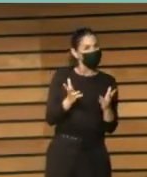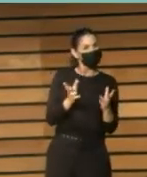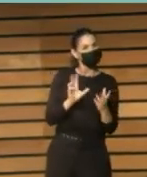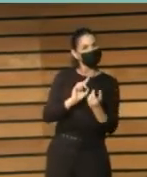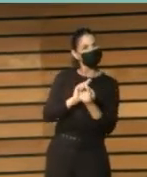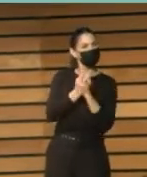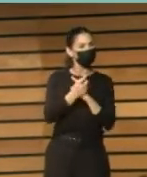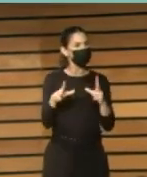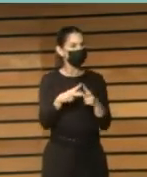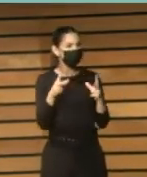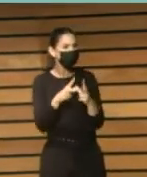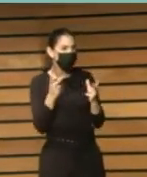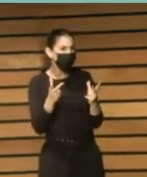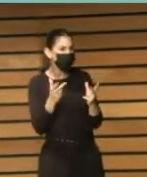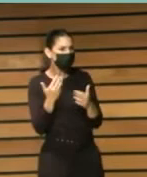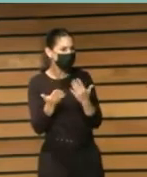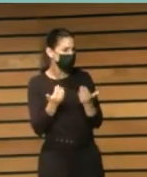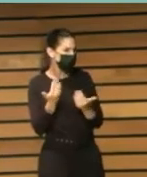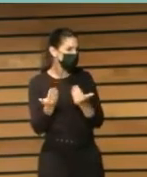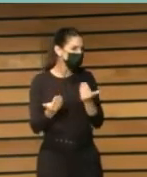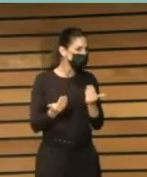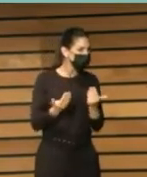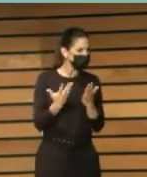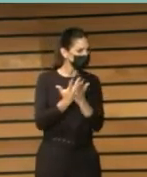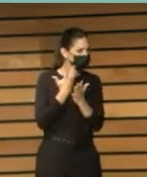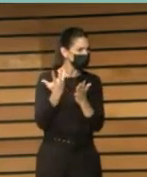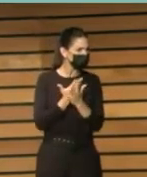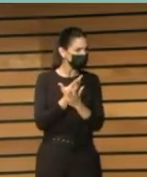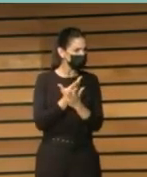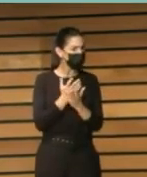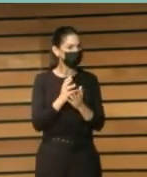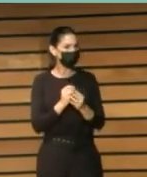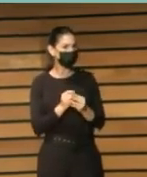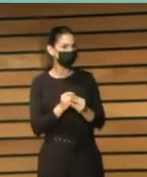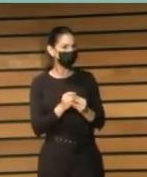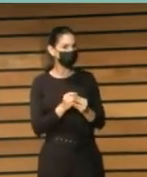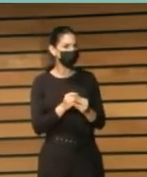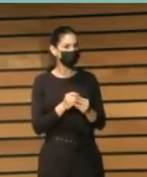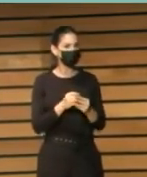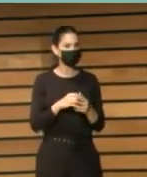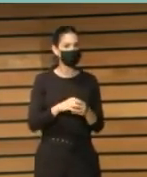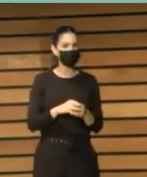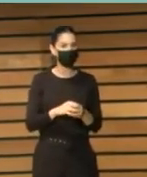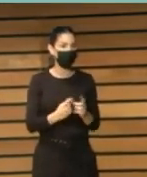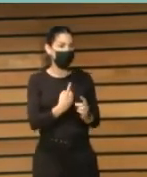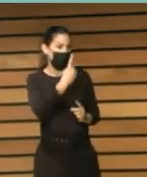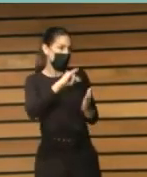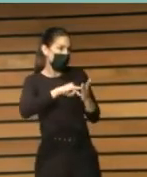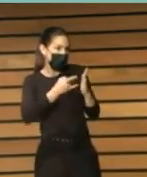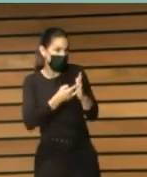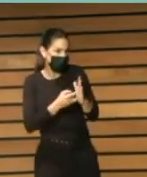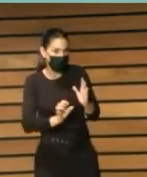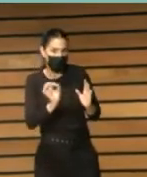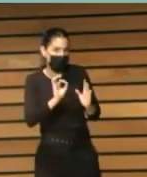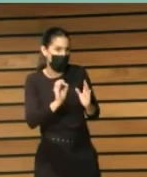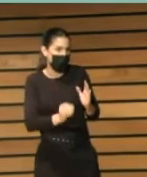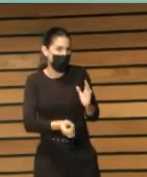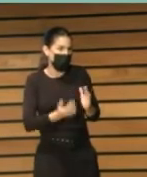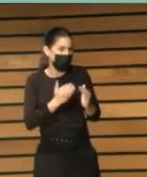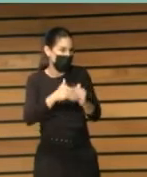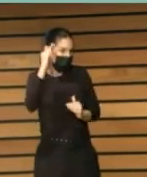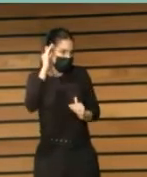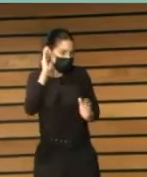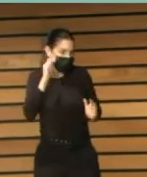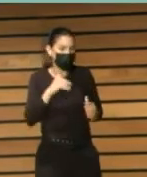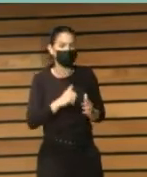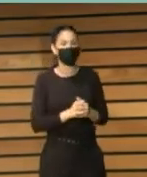llevemos la idea de algo concreto que estáis haciendo. Bueno, una o más. Bueno, yo voy a, porque veo que